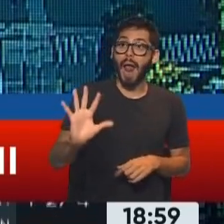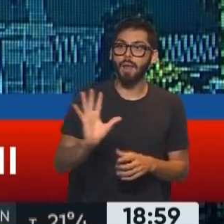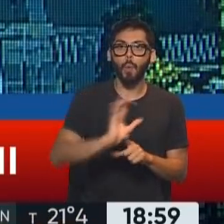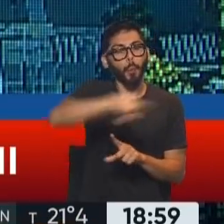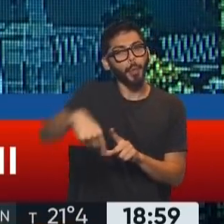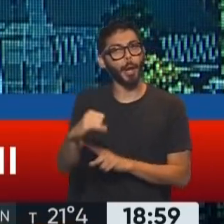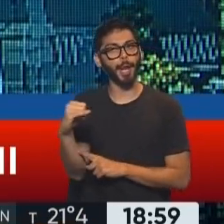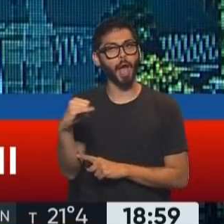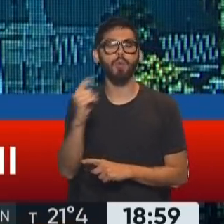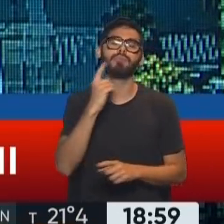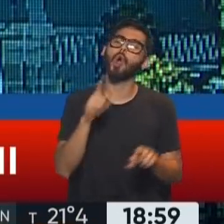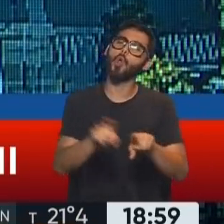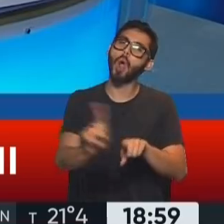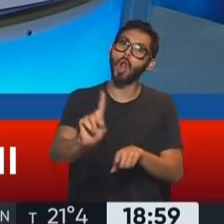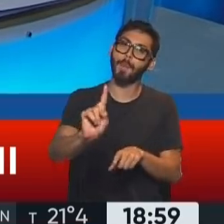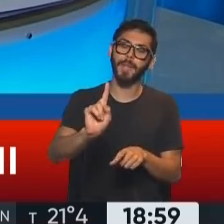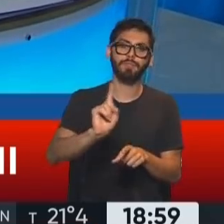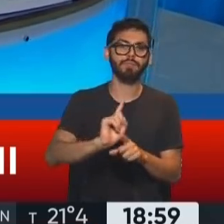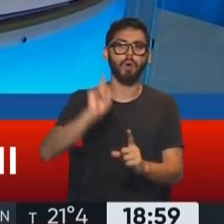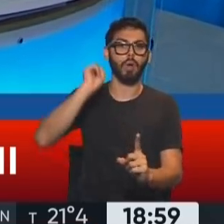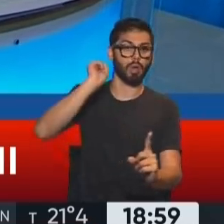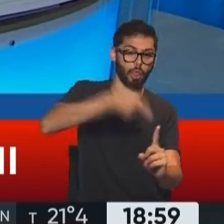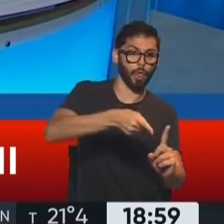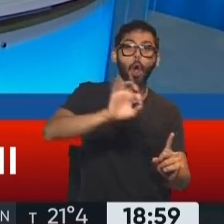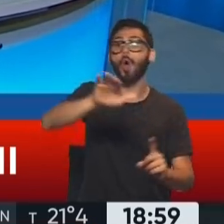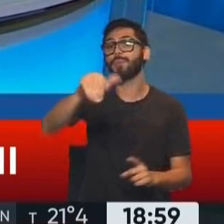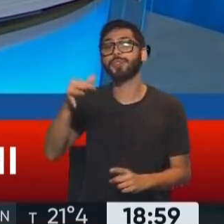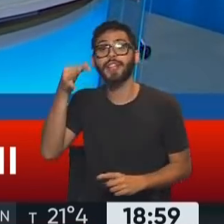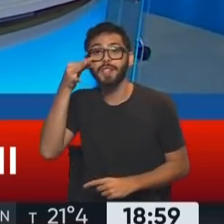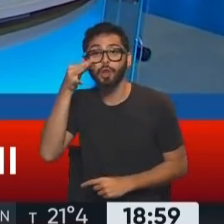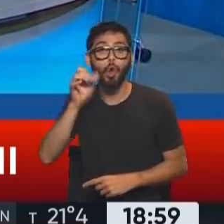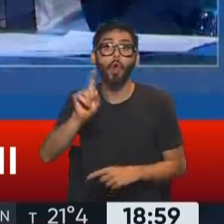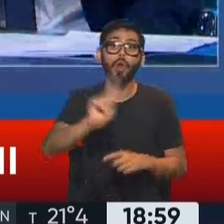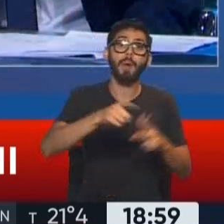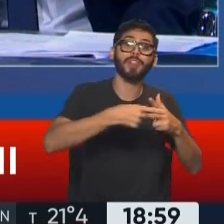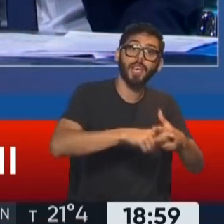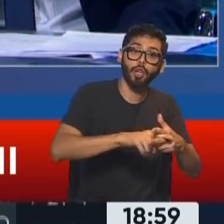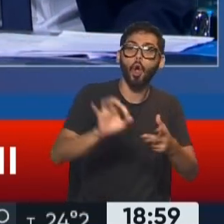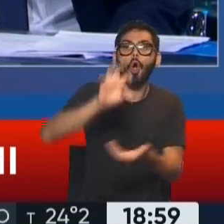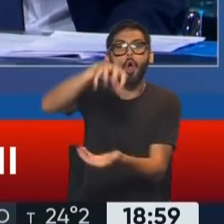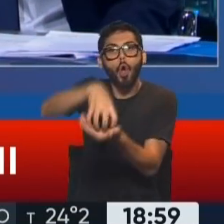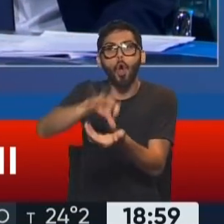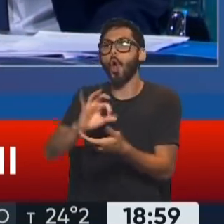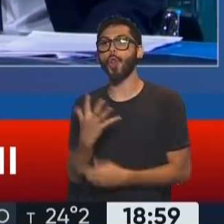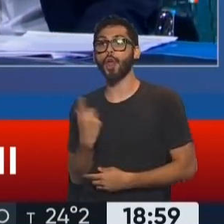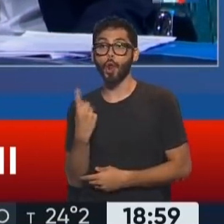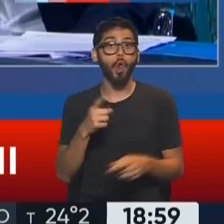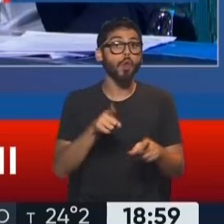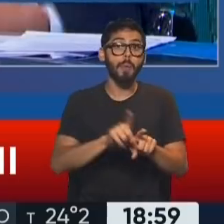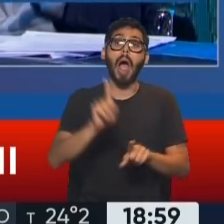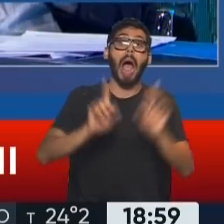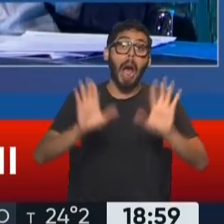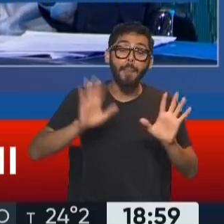lo mismo imputar que pedir que declaren como testigos, no es lo mismo un técnico de un organismo que un directivo, y a veces se mezcla todo y en esa